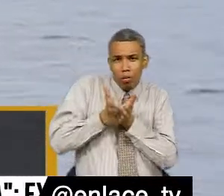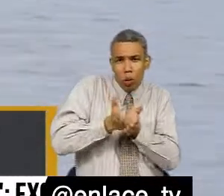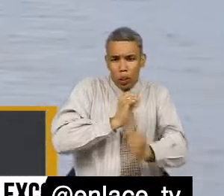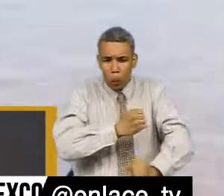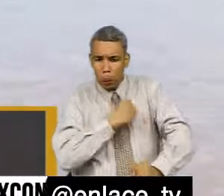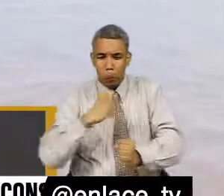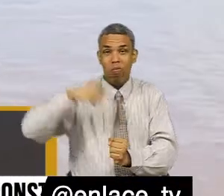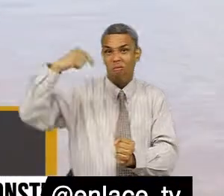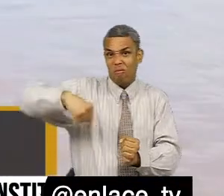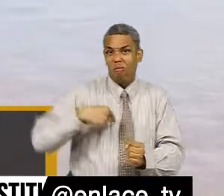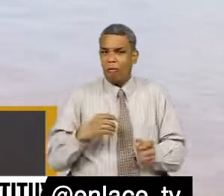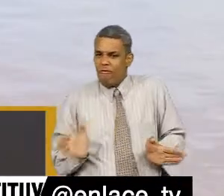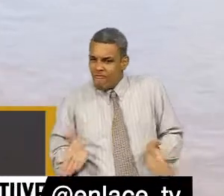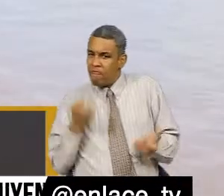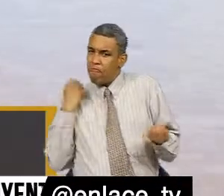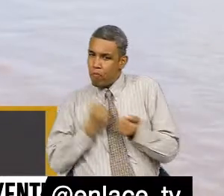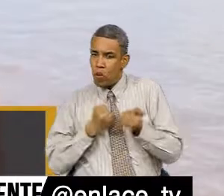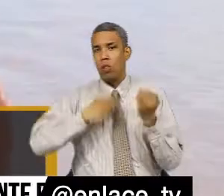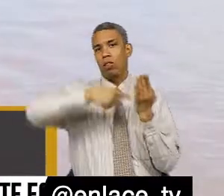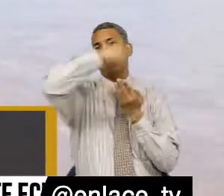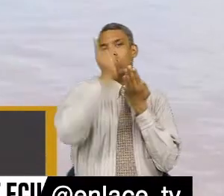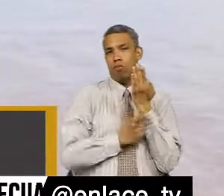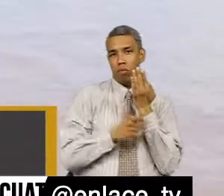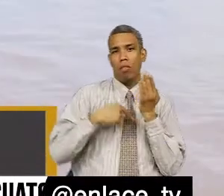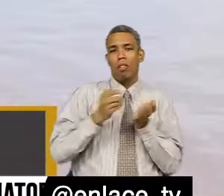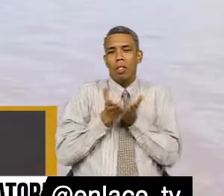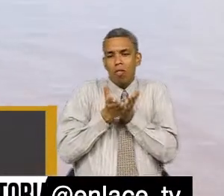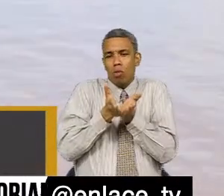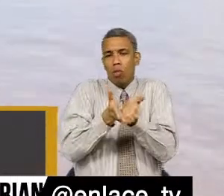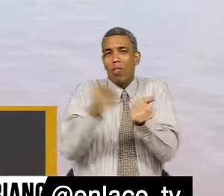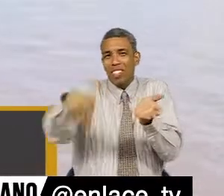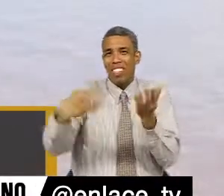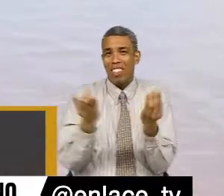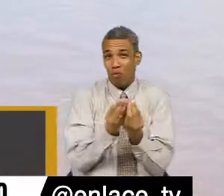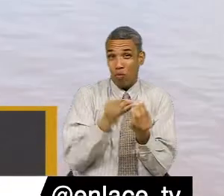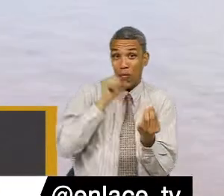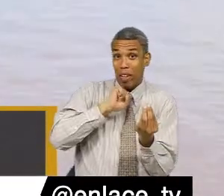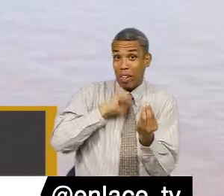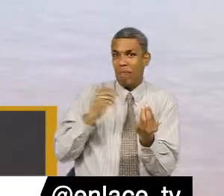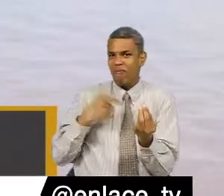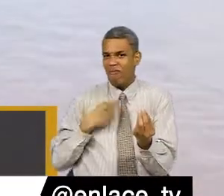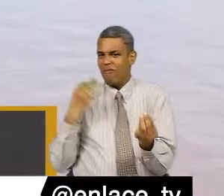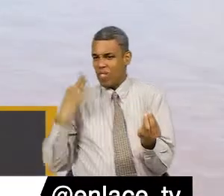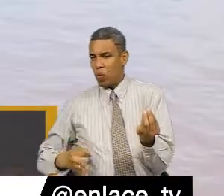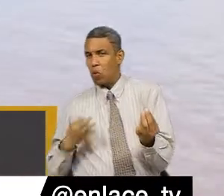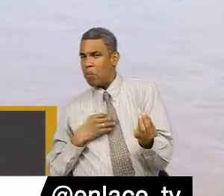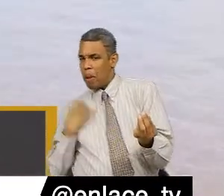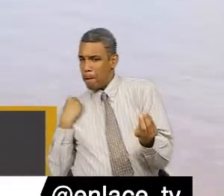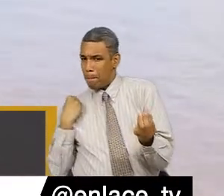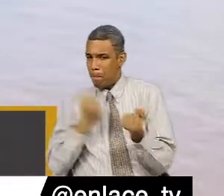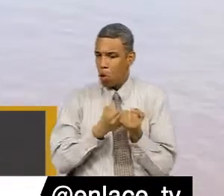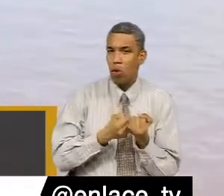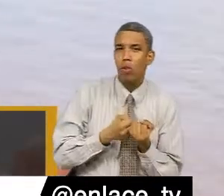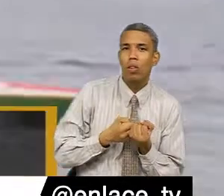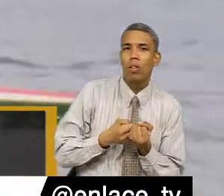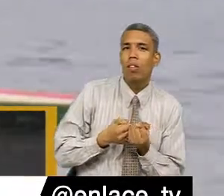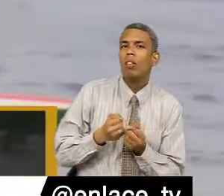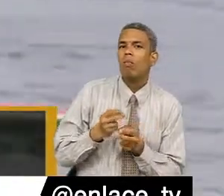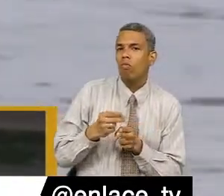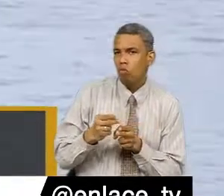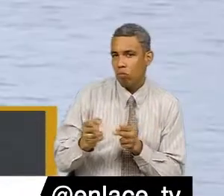deportivo. Plenamente seguro que en los próximos Juegos Nacionales Barranca Bermeja tendrá mejor y mayor cantidad de participación en la Selección Santander en las